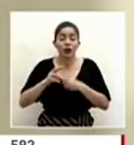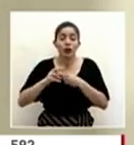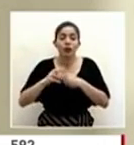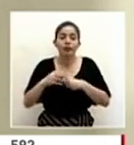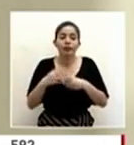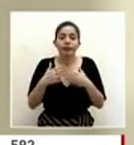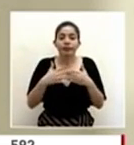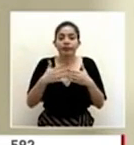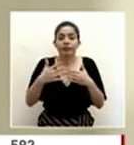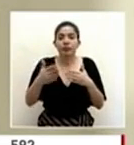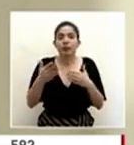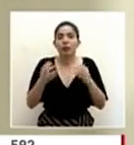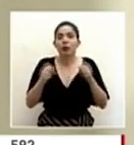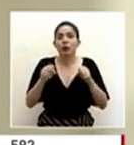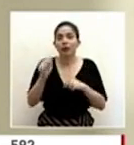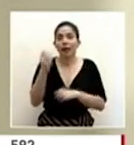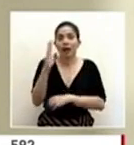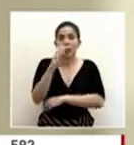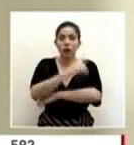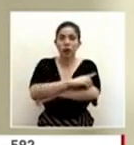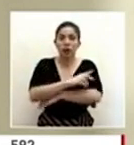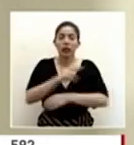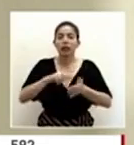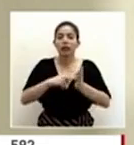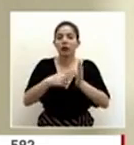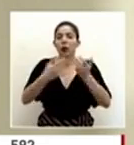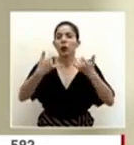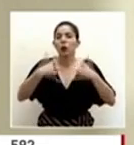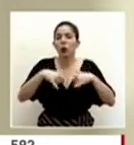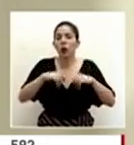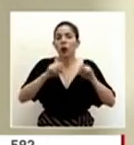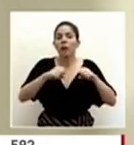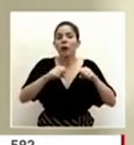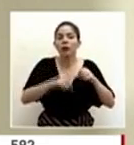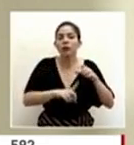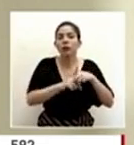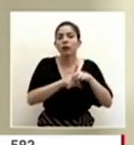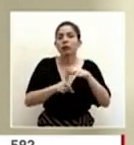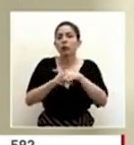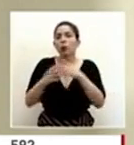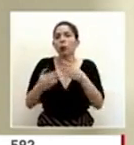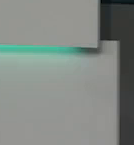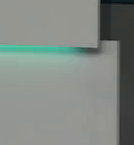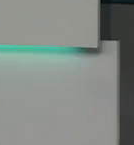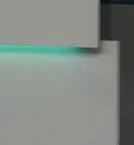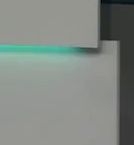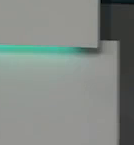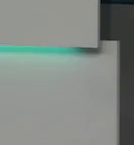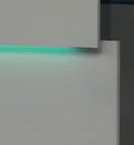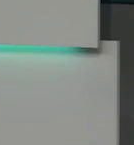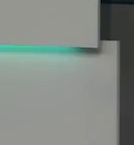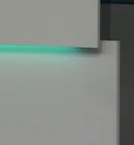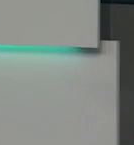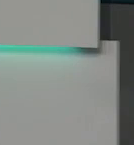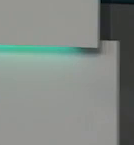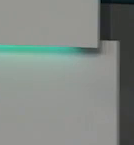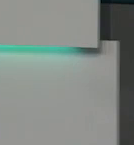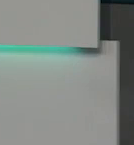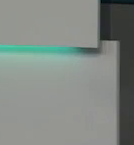incluso llegar a ser de 14 días, pueden haber todavía eventualmente casos nuevos que se puedan reportar. Una